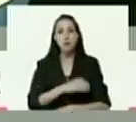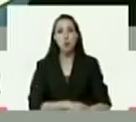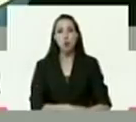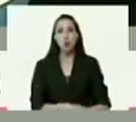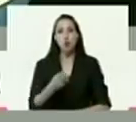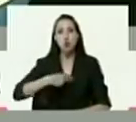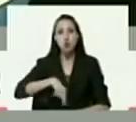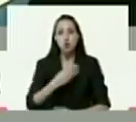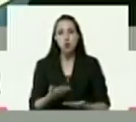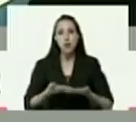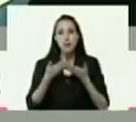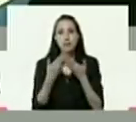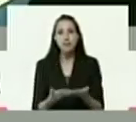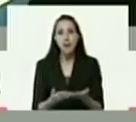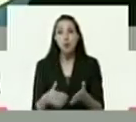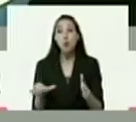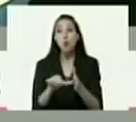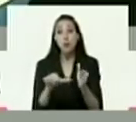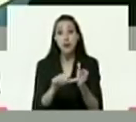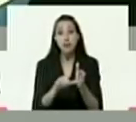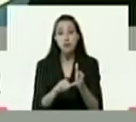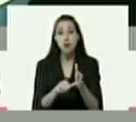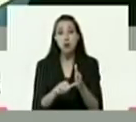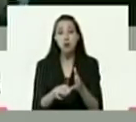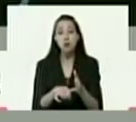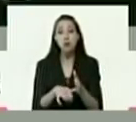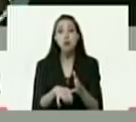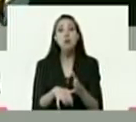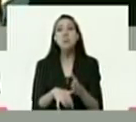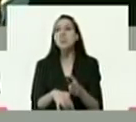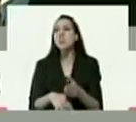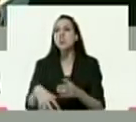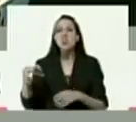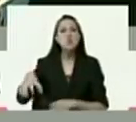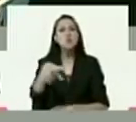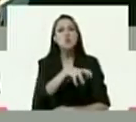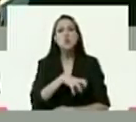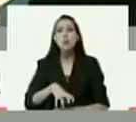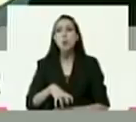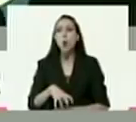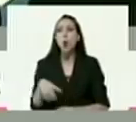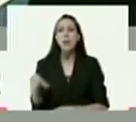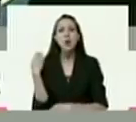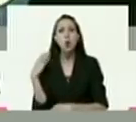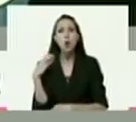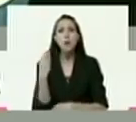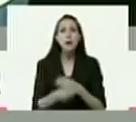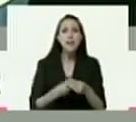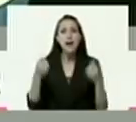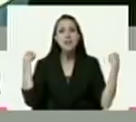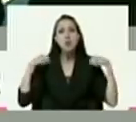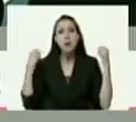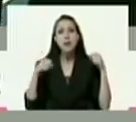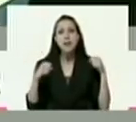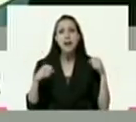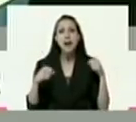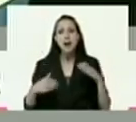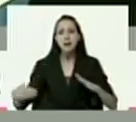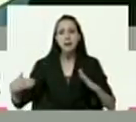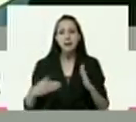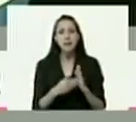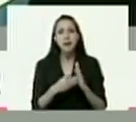Les damos ubicación exacta de grupos que se entrenan y ahí están ellos, violando la Carta de las Naciones